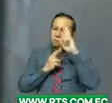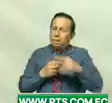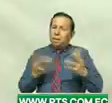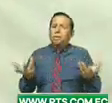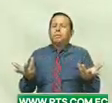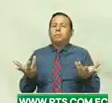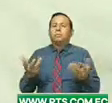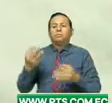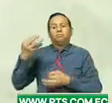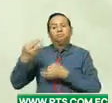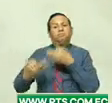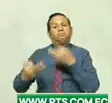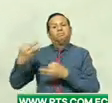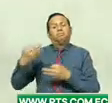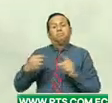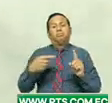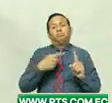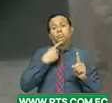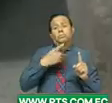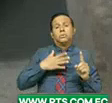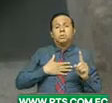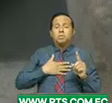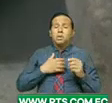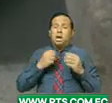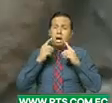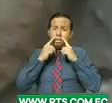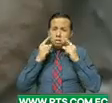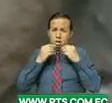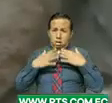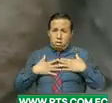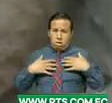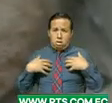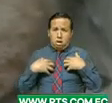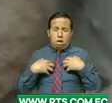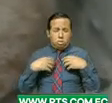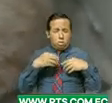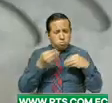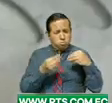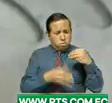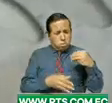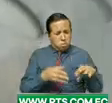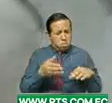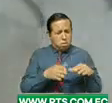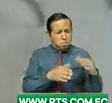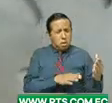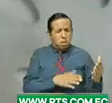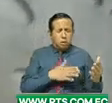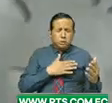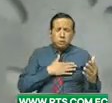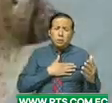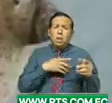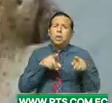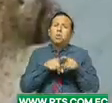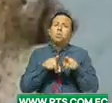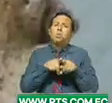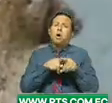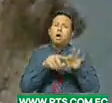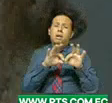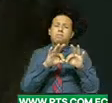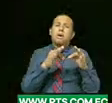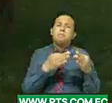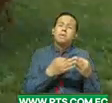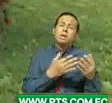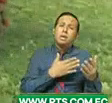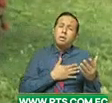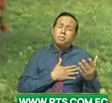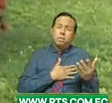nos contó que perder a sus mascotas es sentir la misma ausencia de integrantes de su familia. Envenenaron a